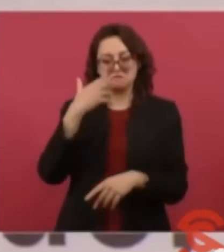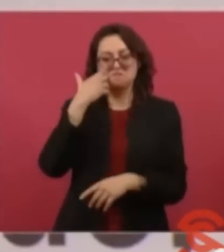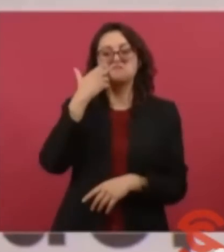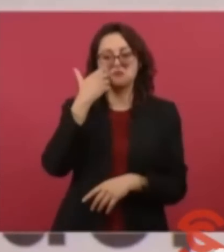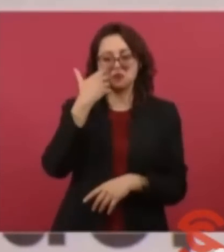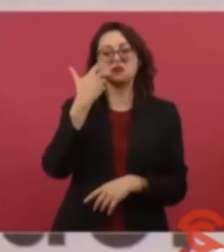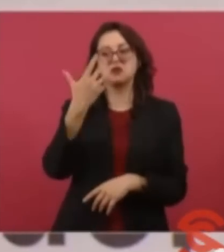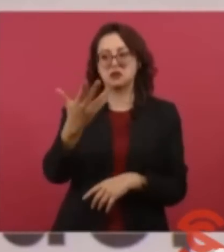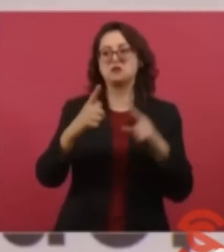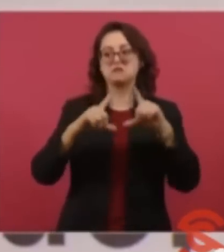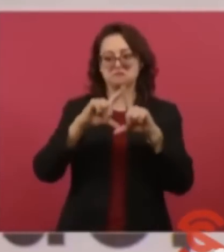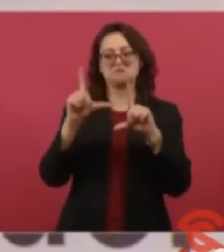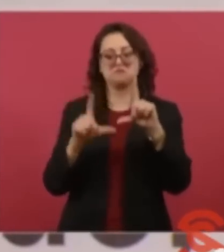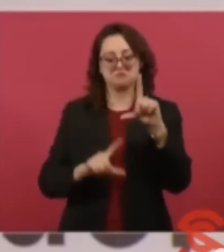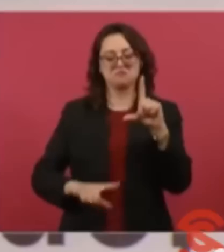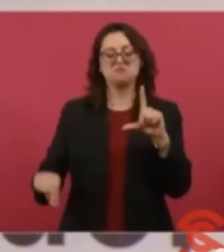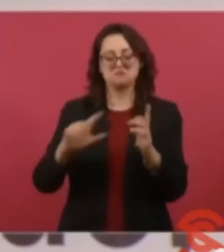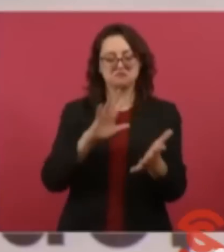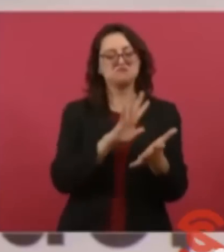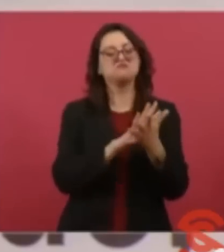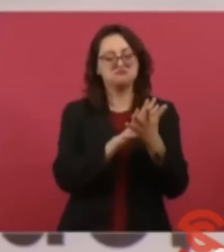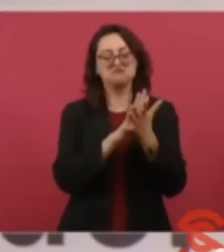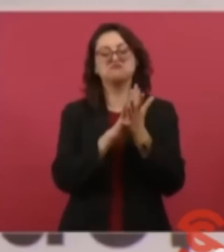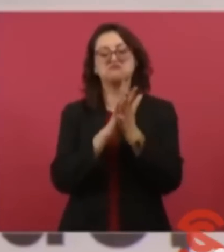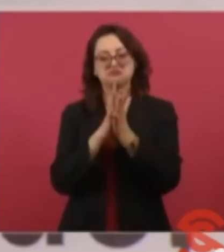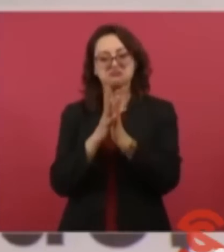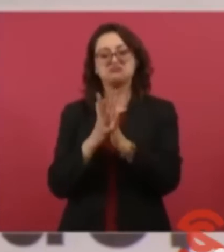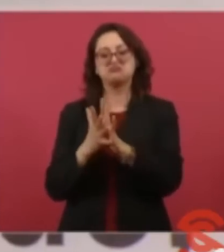transformación de la vida pública de México.